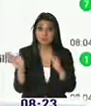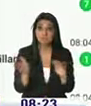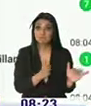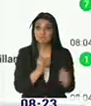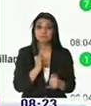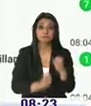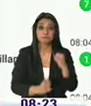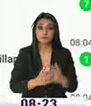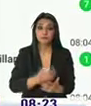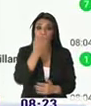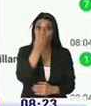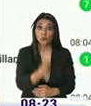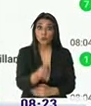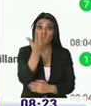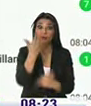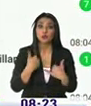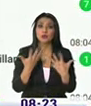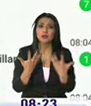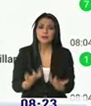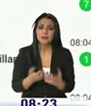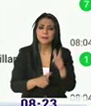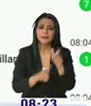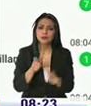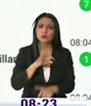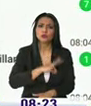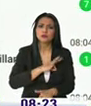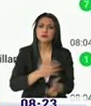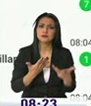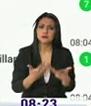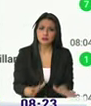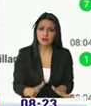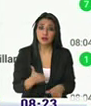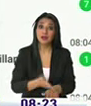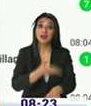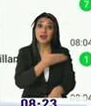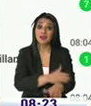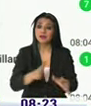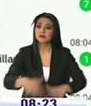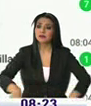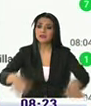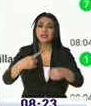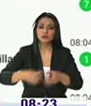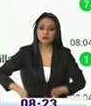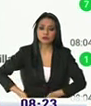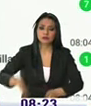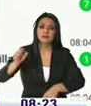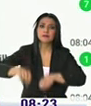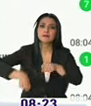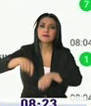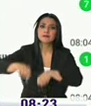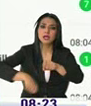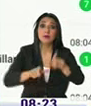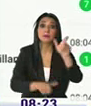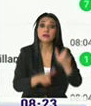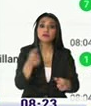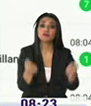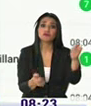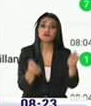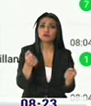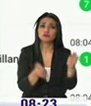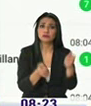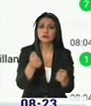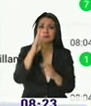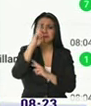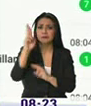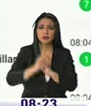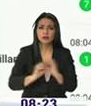finalmente, buenos días. Yo quisiera que la gente tome conciencia. Se hizo en varias partes de Quito el ciclovía, lo cual no es respetado por los señores que van tras el